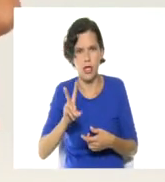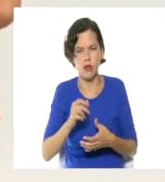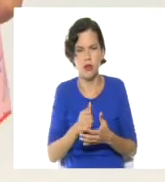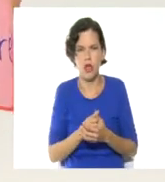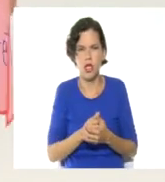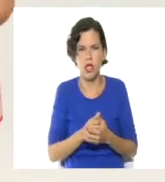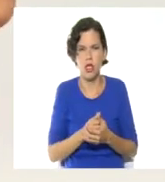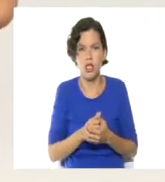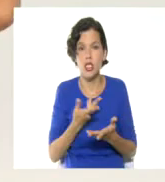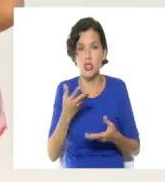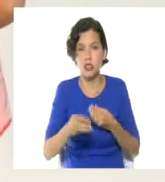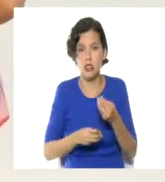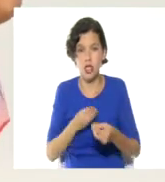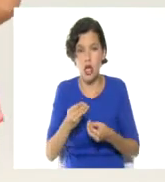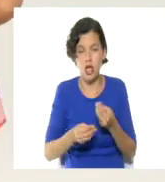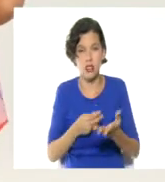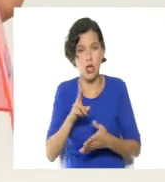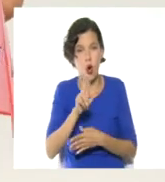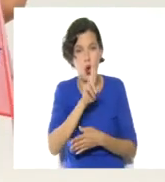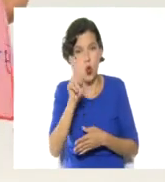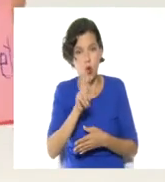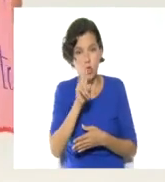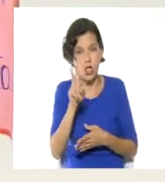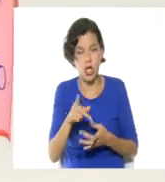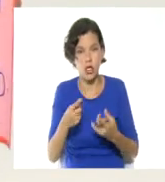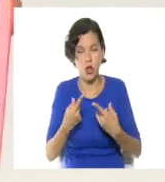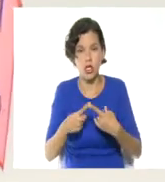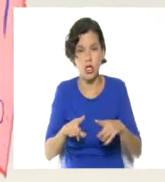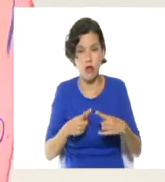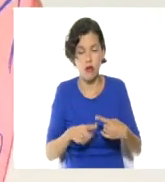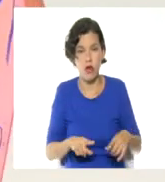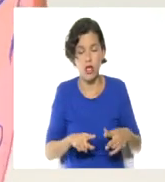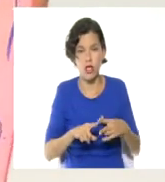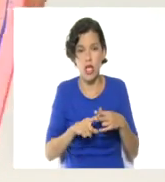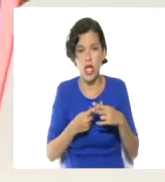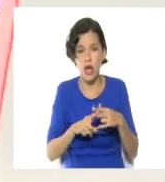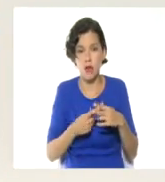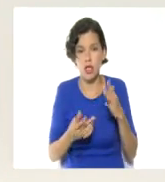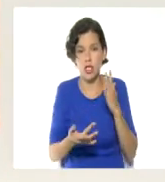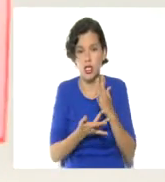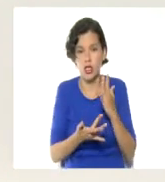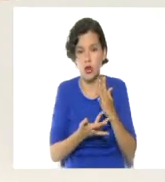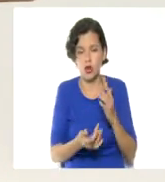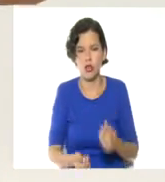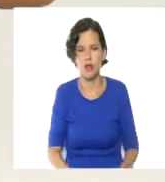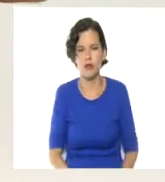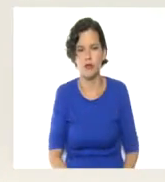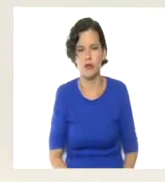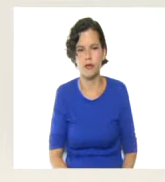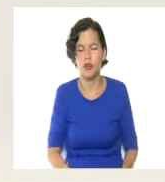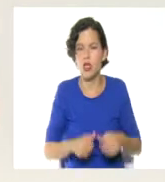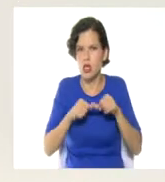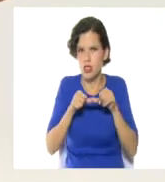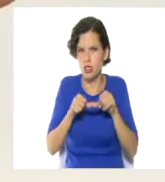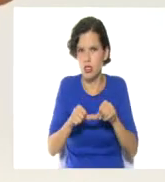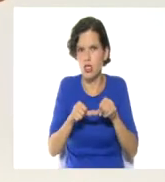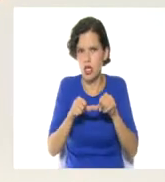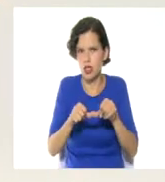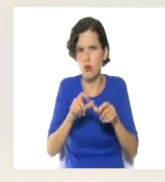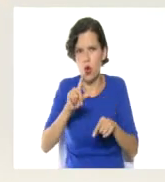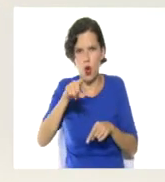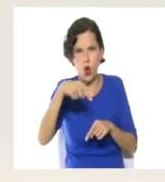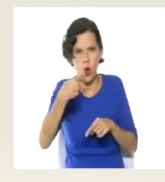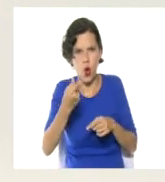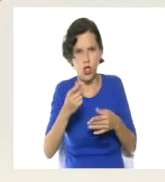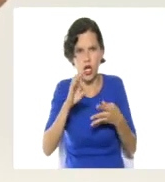se realizan utilizando diferentes implementos tecnológicos. continuamos con otra de